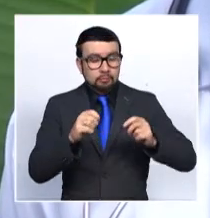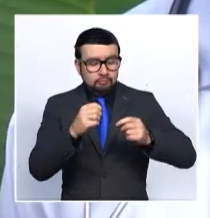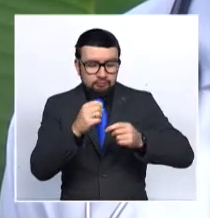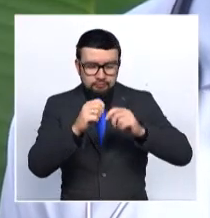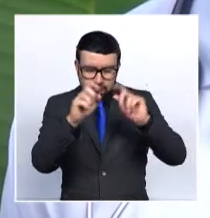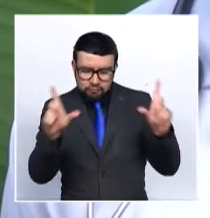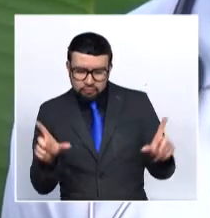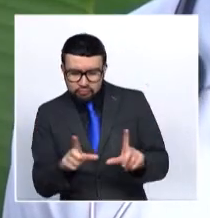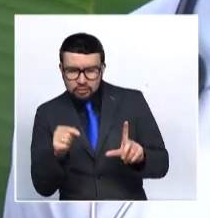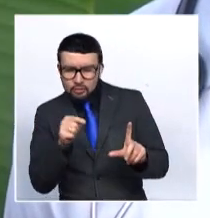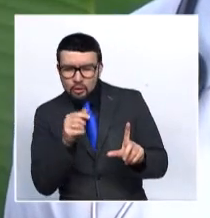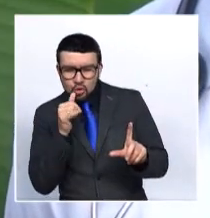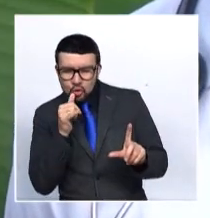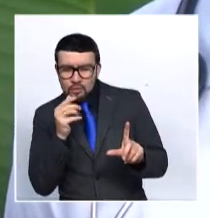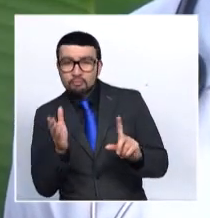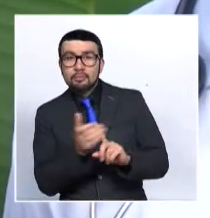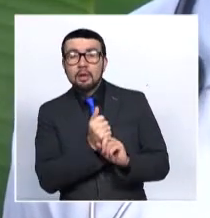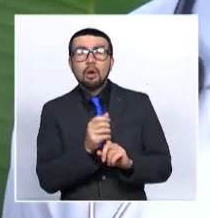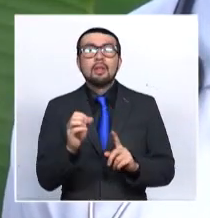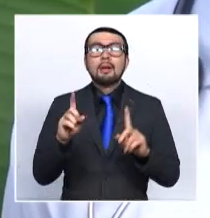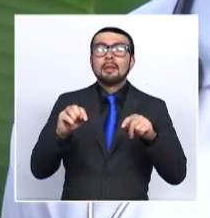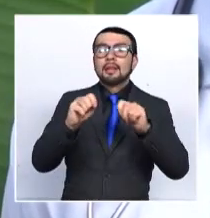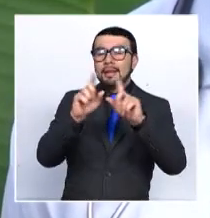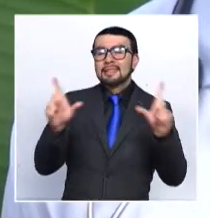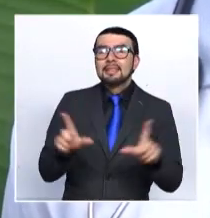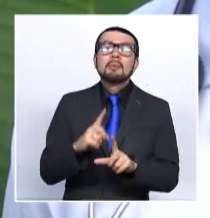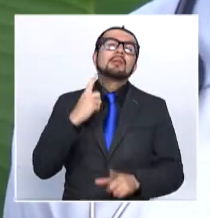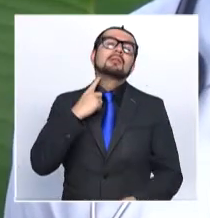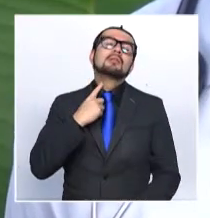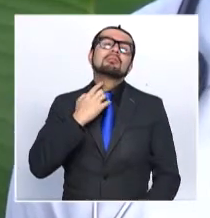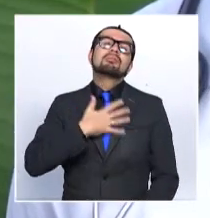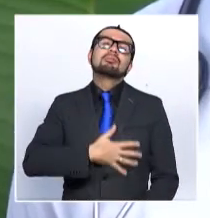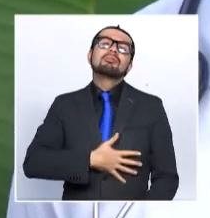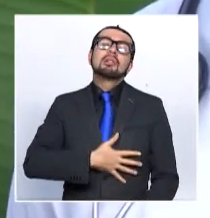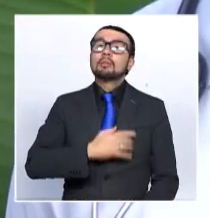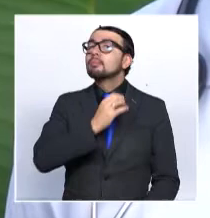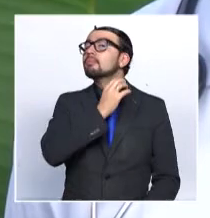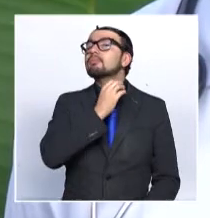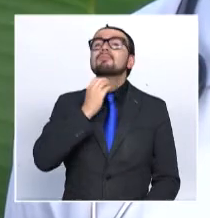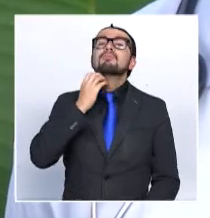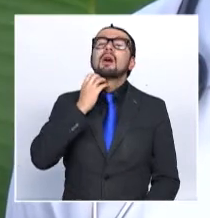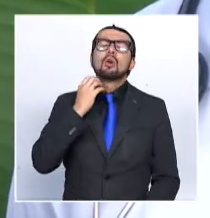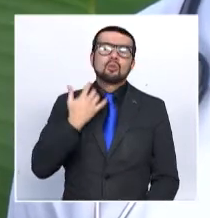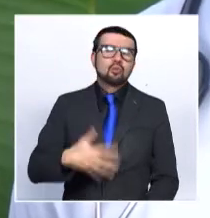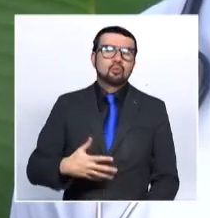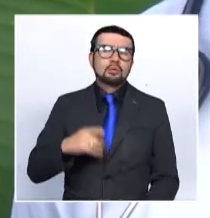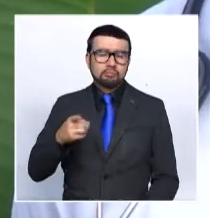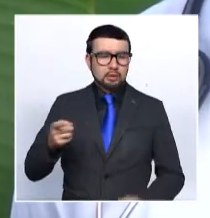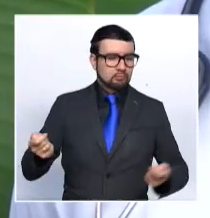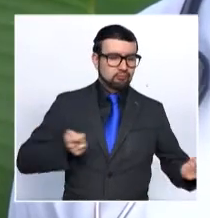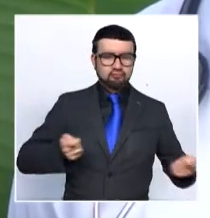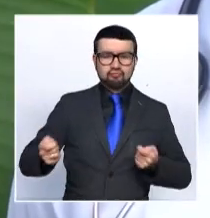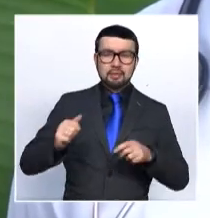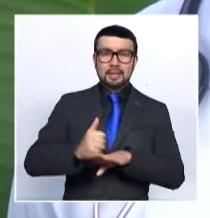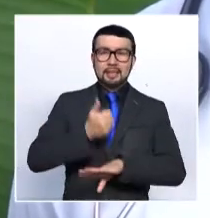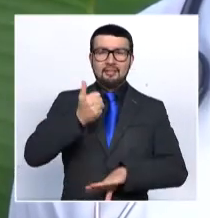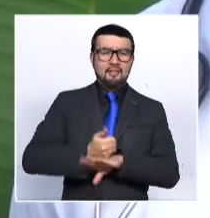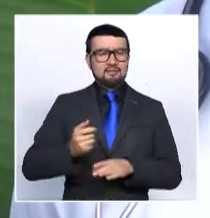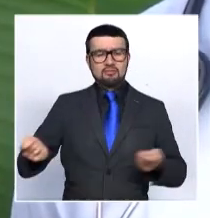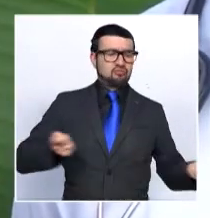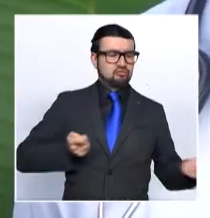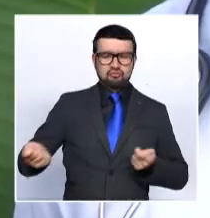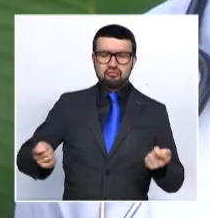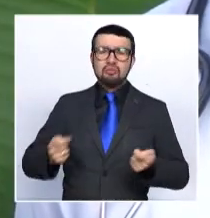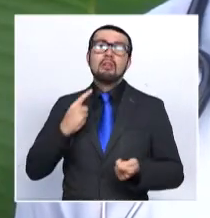urinaria, un examen de tiroides, ¿sí? Que la tiroides es la glándula que está aquí en el cuello, y es la gerente del organismo. Si esa